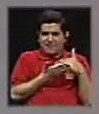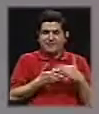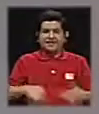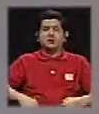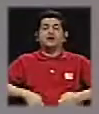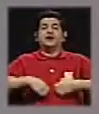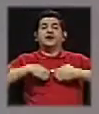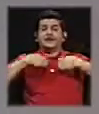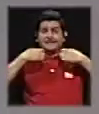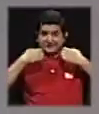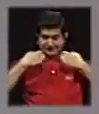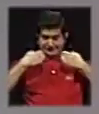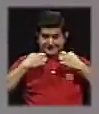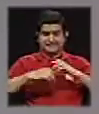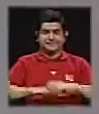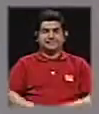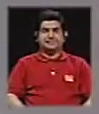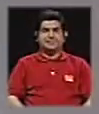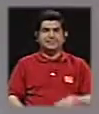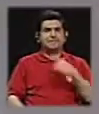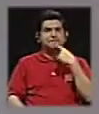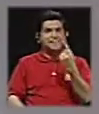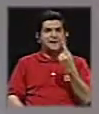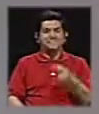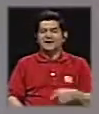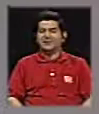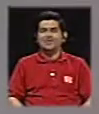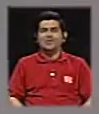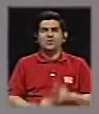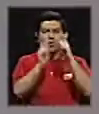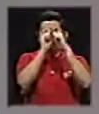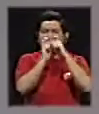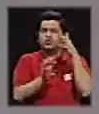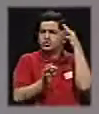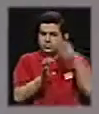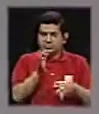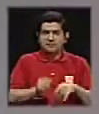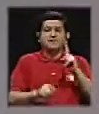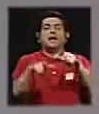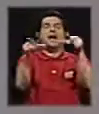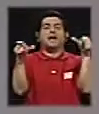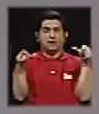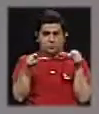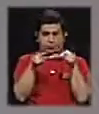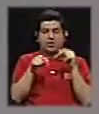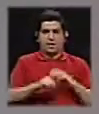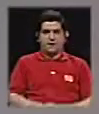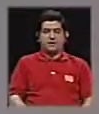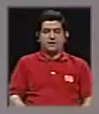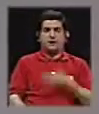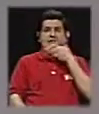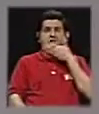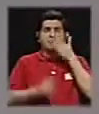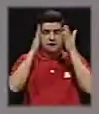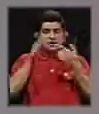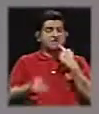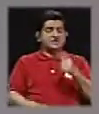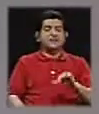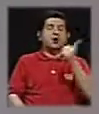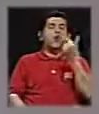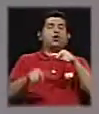Existe, para plantearlo en simples puntos, existe un lugar que los indígenas llamamos el otro